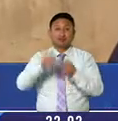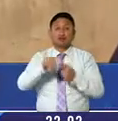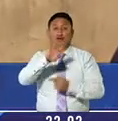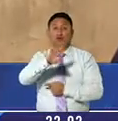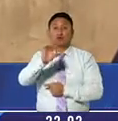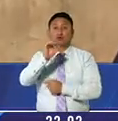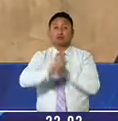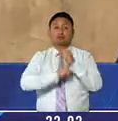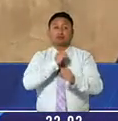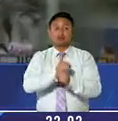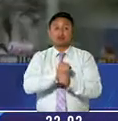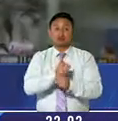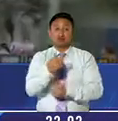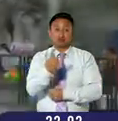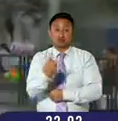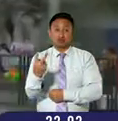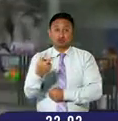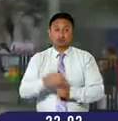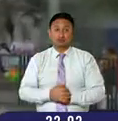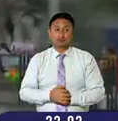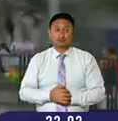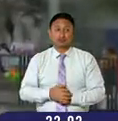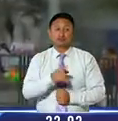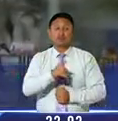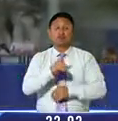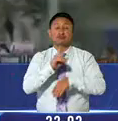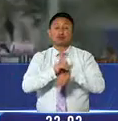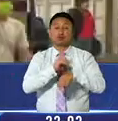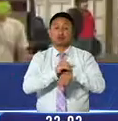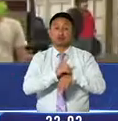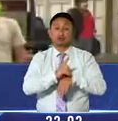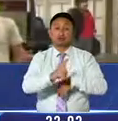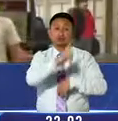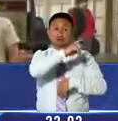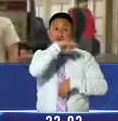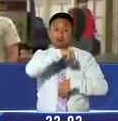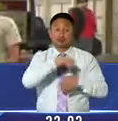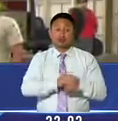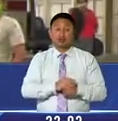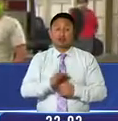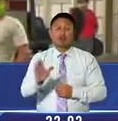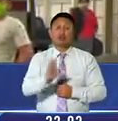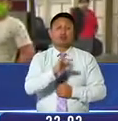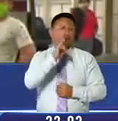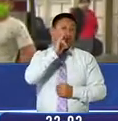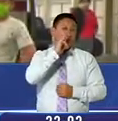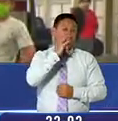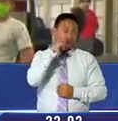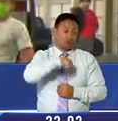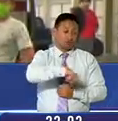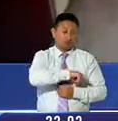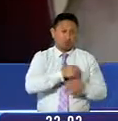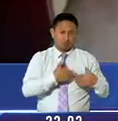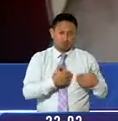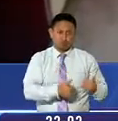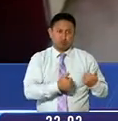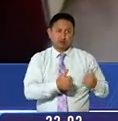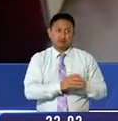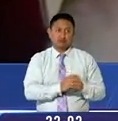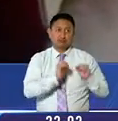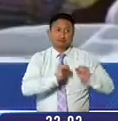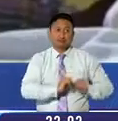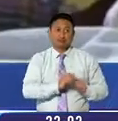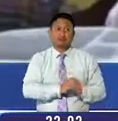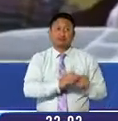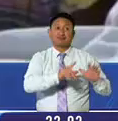40 años contra estos individuos. Los médicos de este sanatorio infantil reportaron un avance en el estado de salud del niño. El pequeño paciente estará al